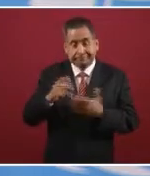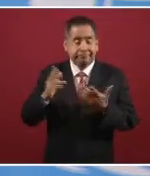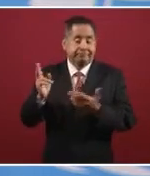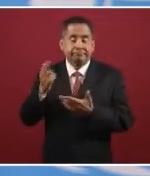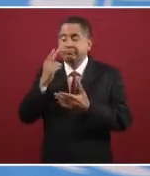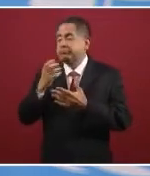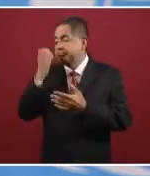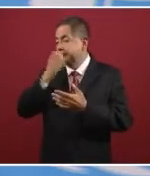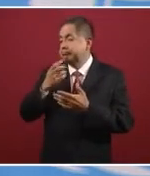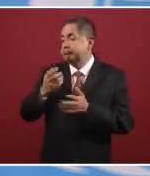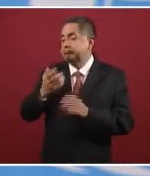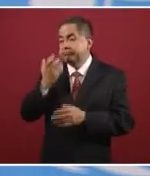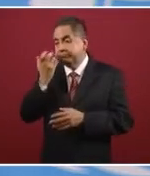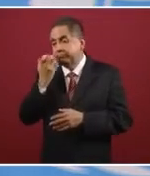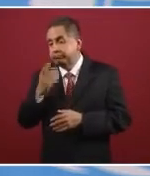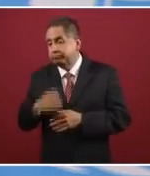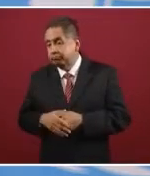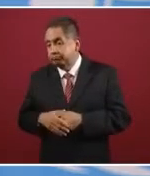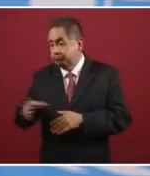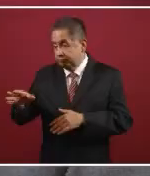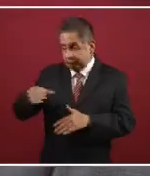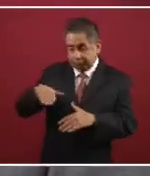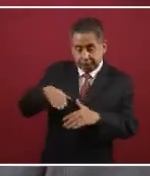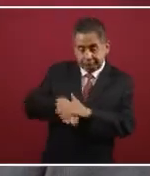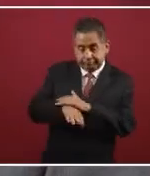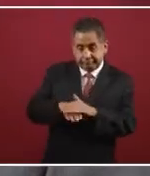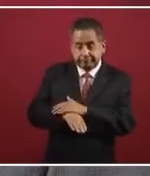si solicitaban su ingreso